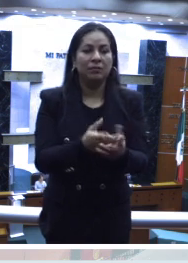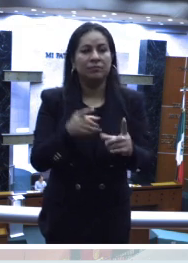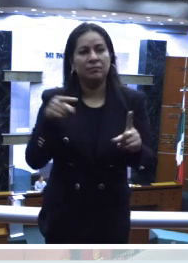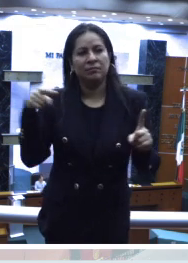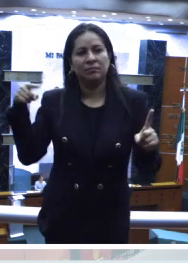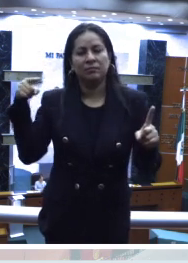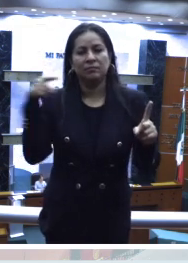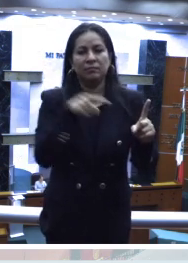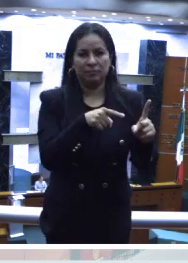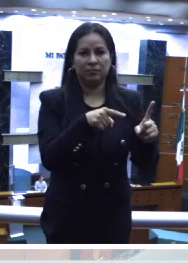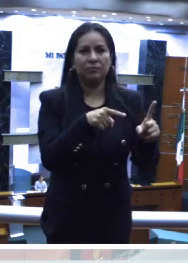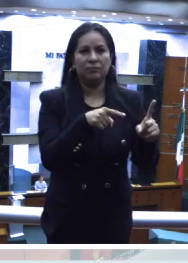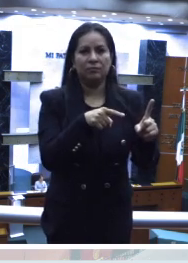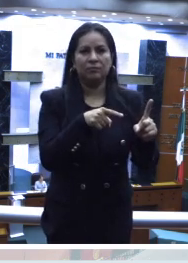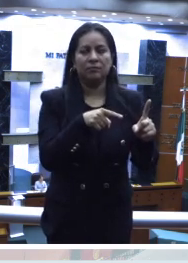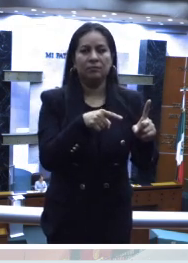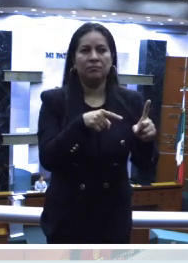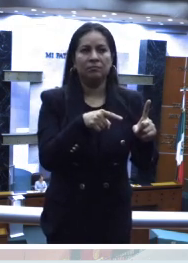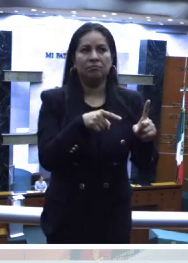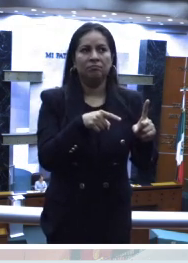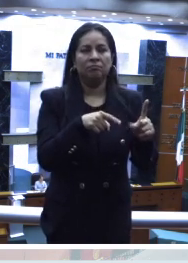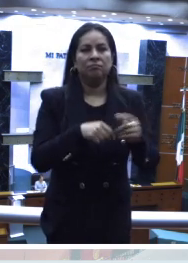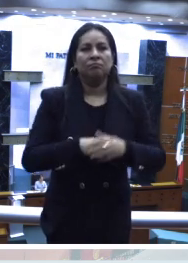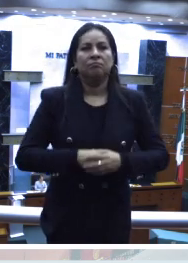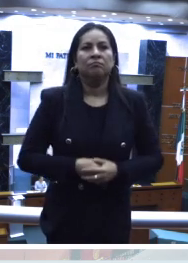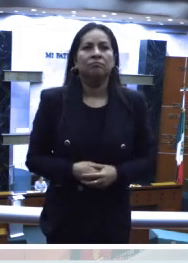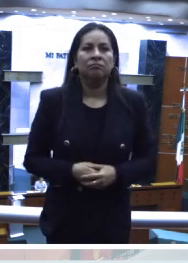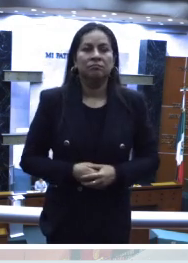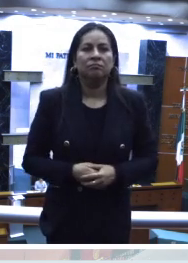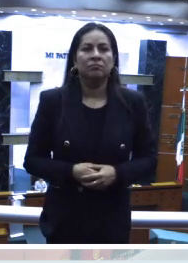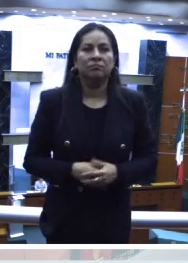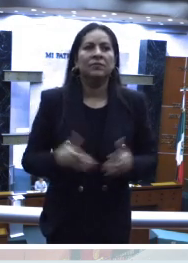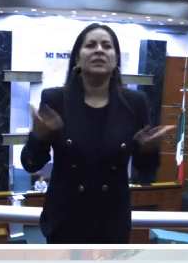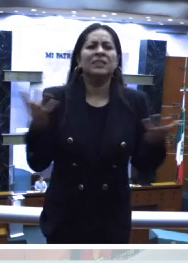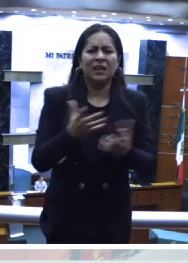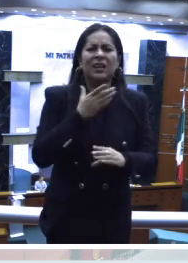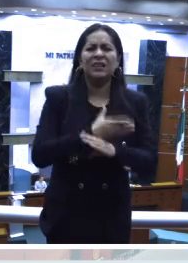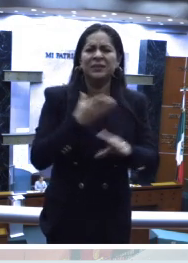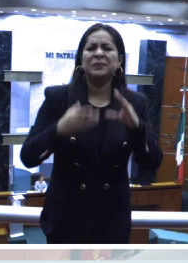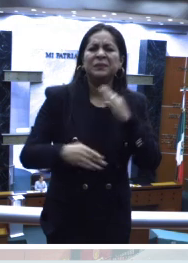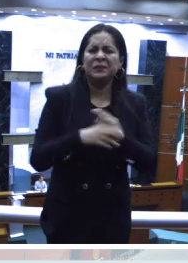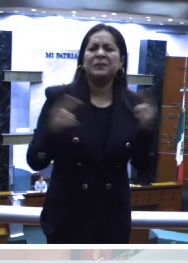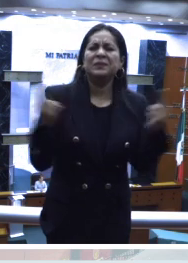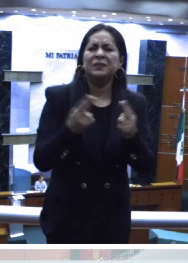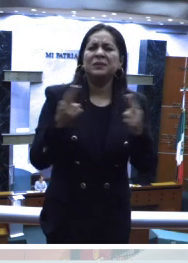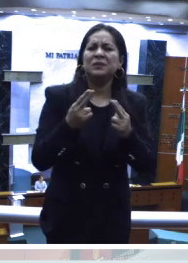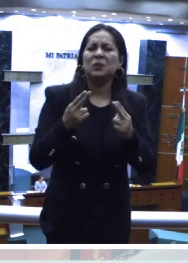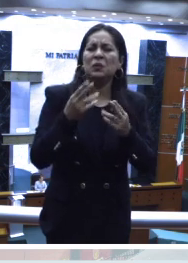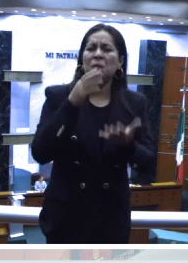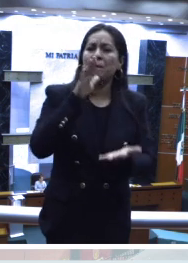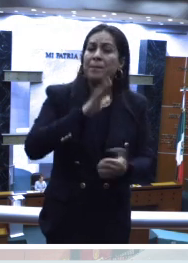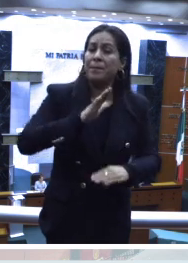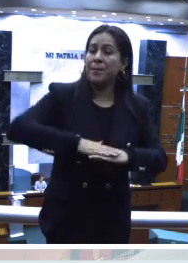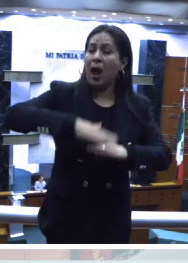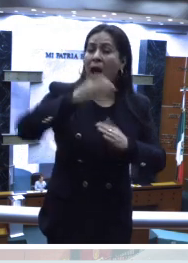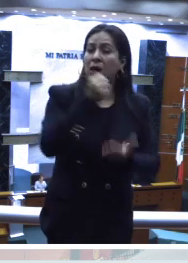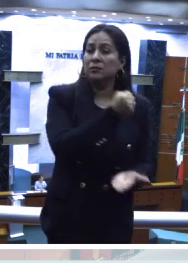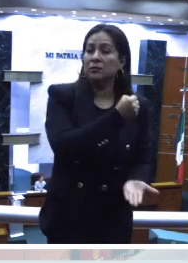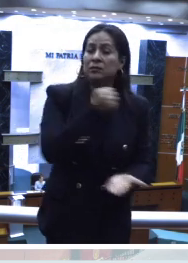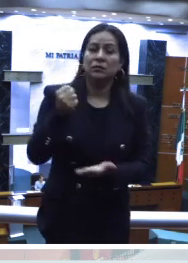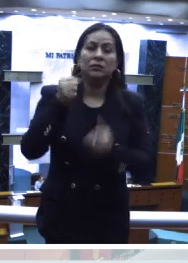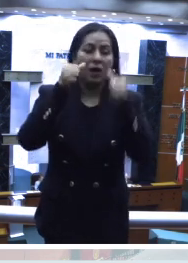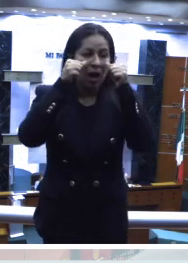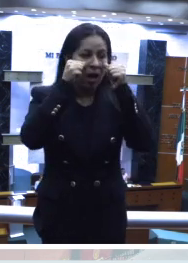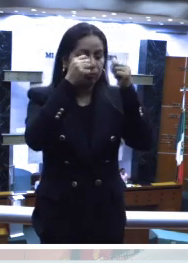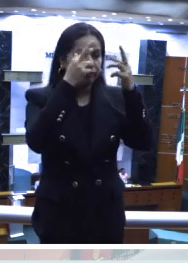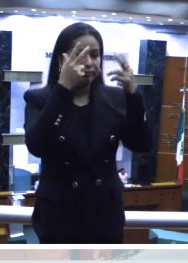encaminada a que se activen los mecanismos necesarios con un mayor presupuesto para atender los